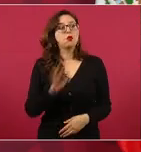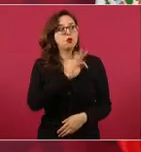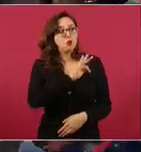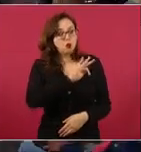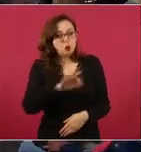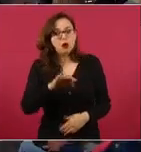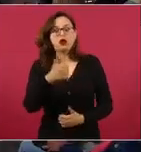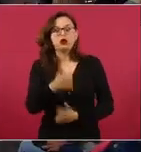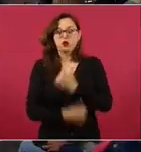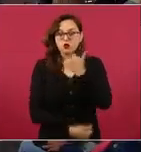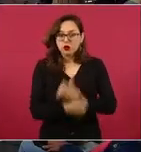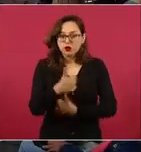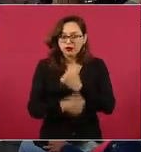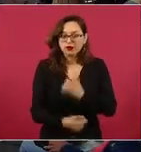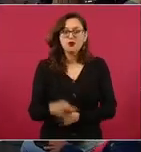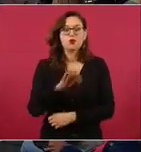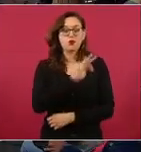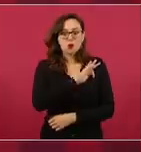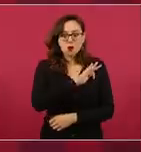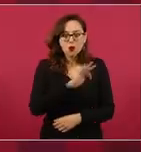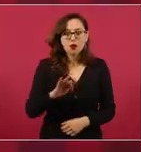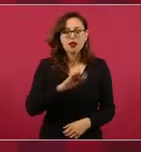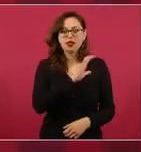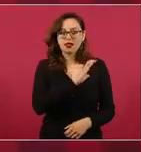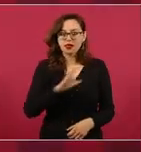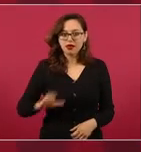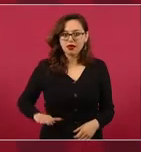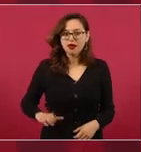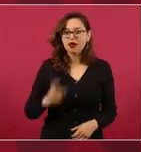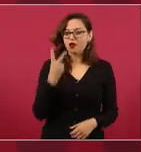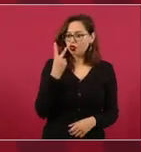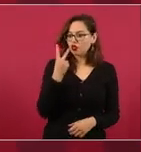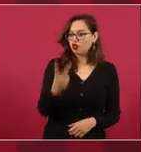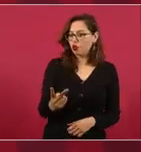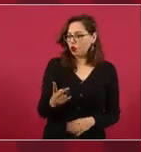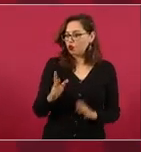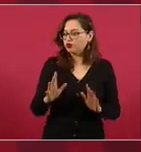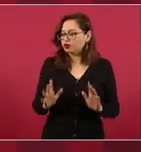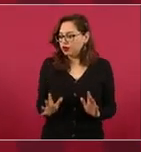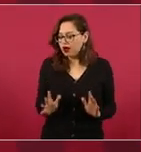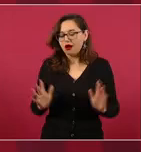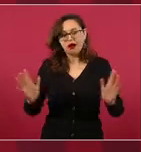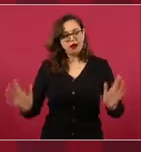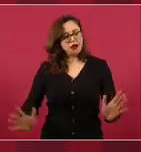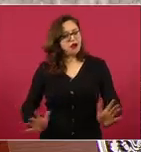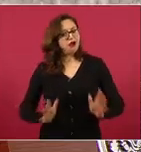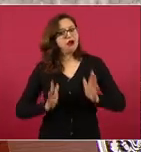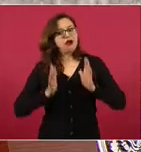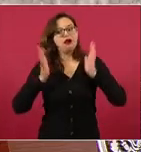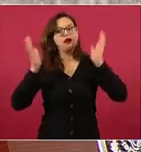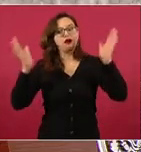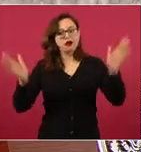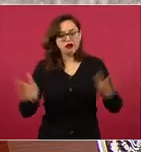entendía de que era legal que yo fuese opositor, que yo fuese candidato